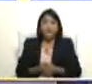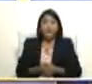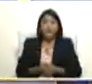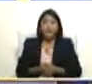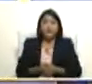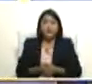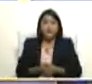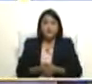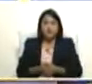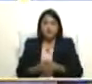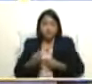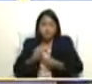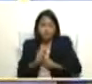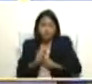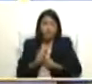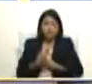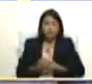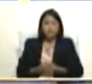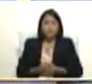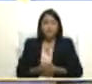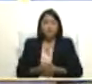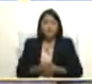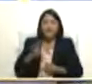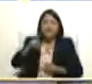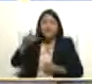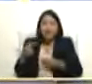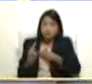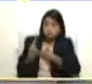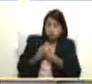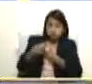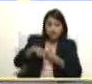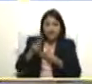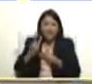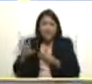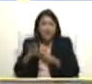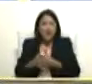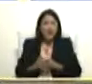militar apuntando a Venezuela desde nuestra Guayana Esequiba.